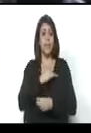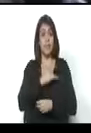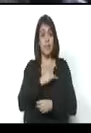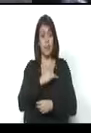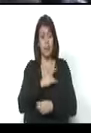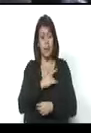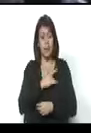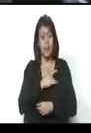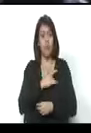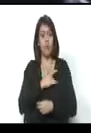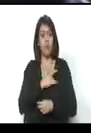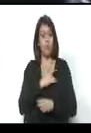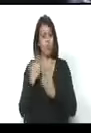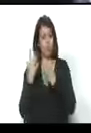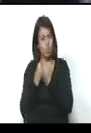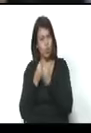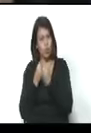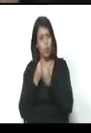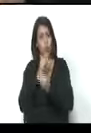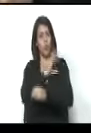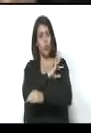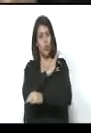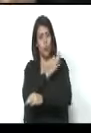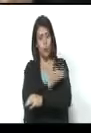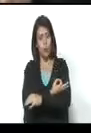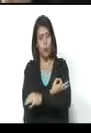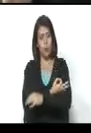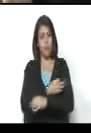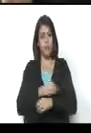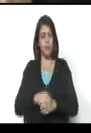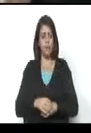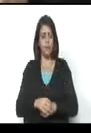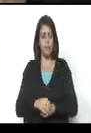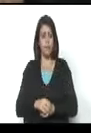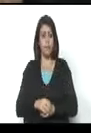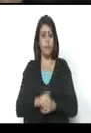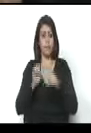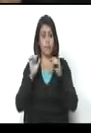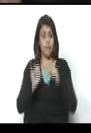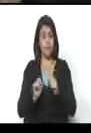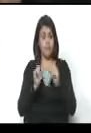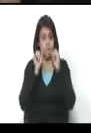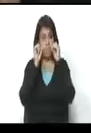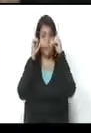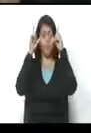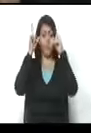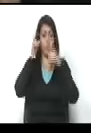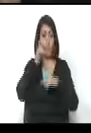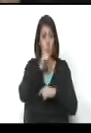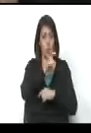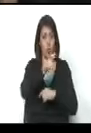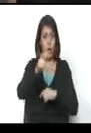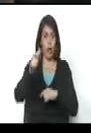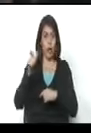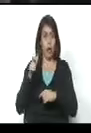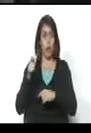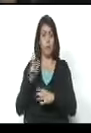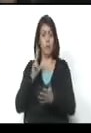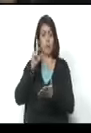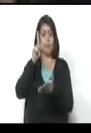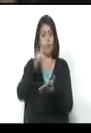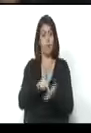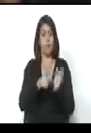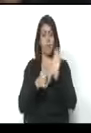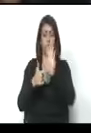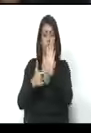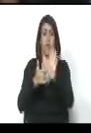sentimos de manera directa la fuerza de ese despertar de los pueblos ante el